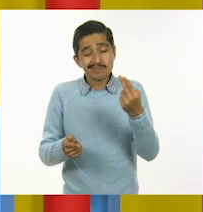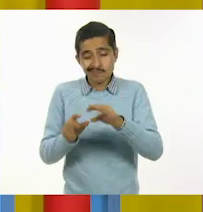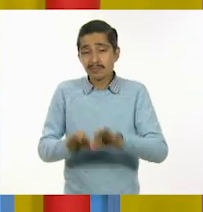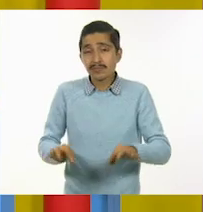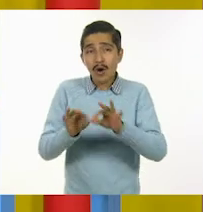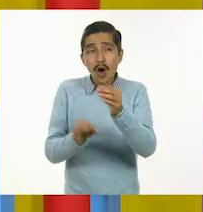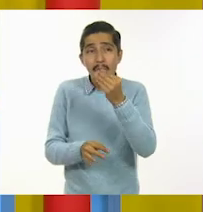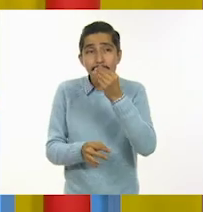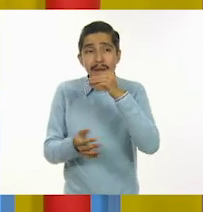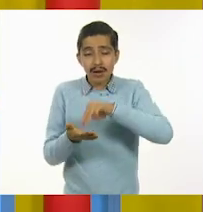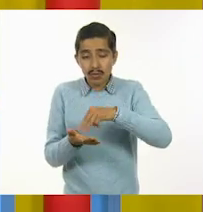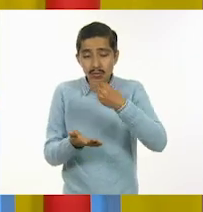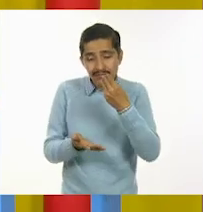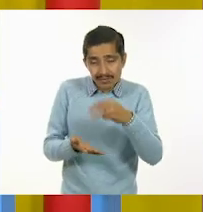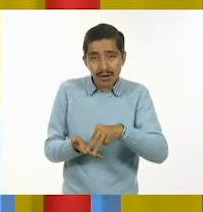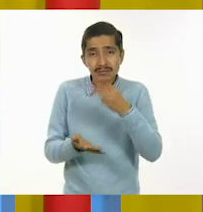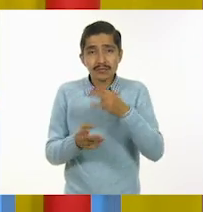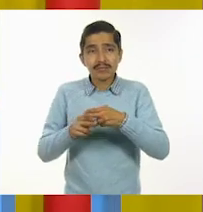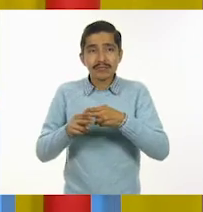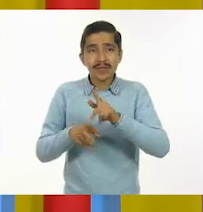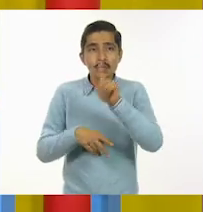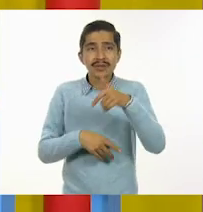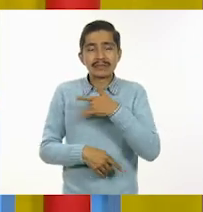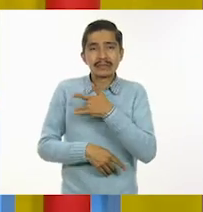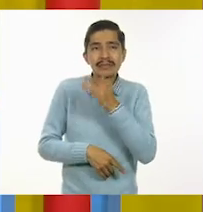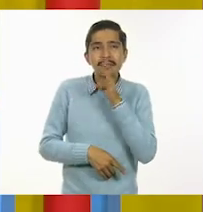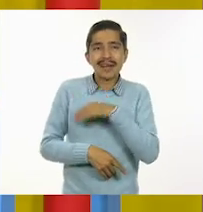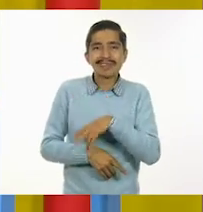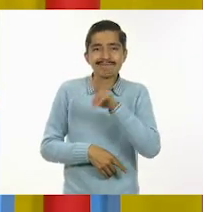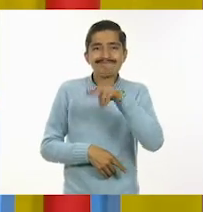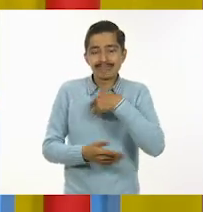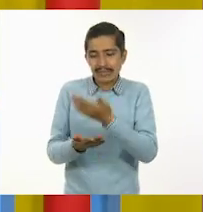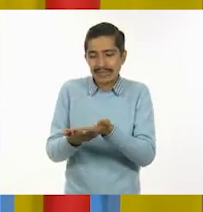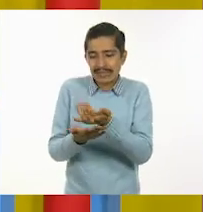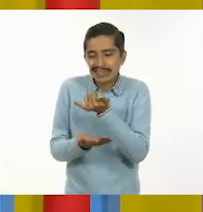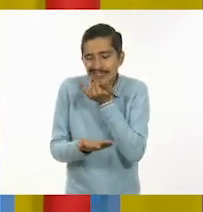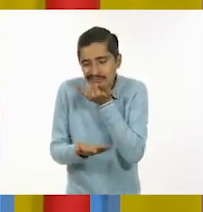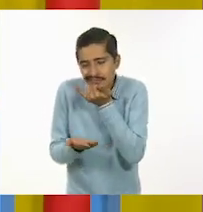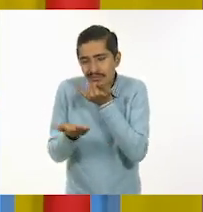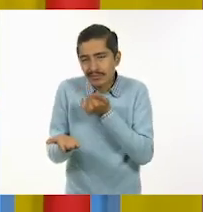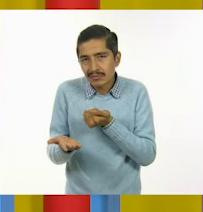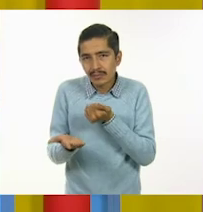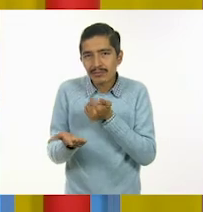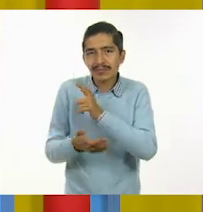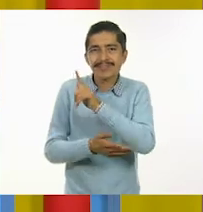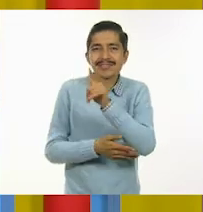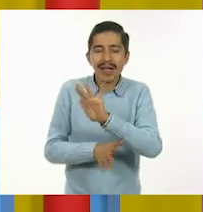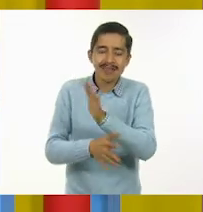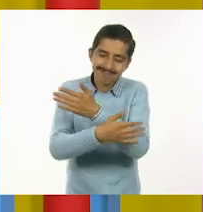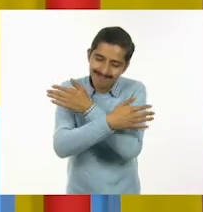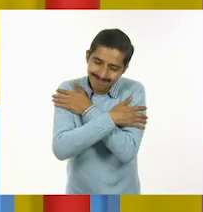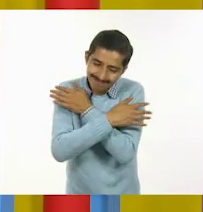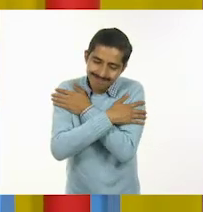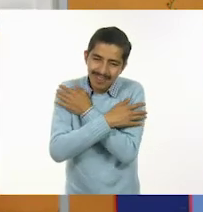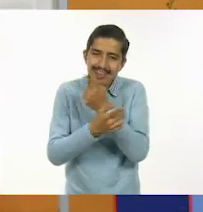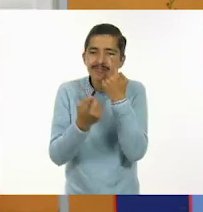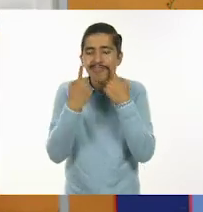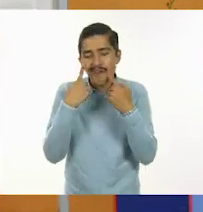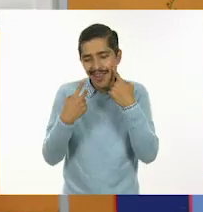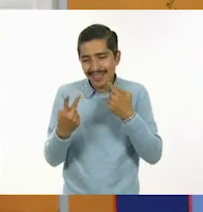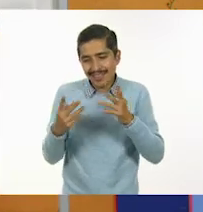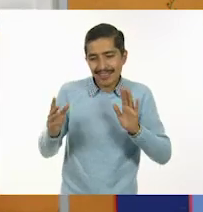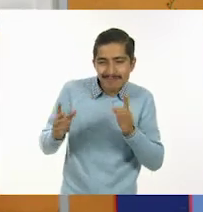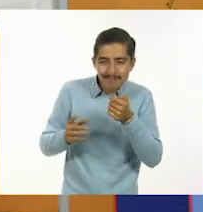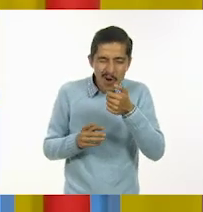cubiertos. Después, pues me sentí súper mal y le pedí una disculpa. Y bueno, ya nos abrazamos y lloramos un poquito. Y